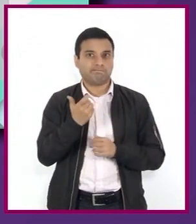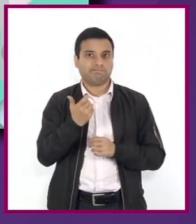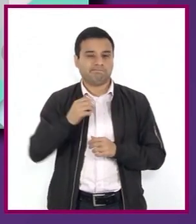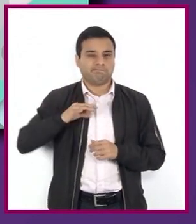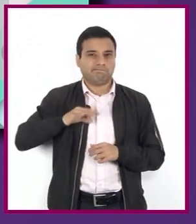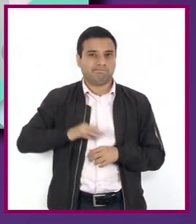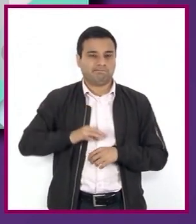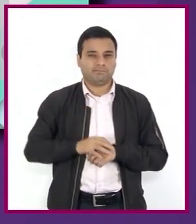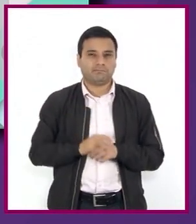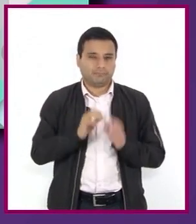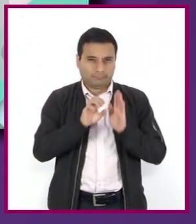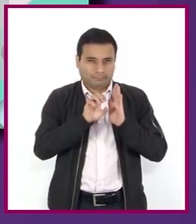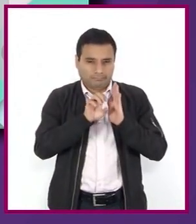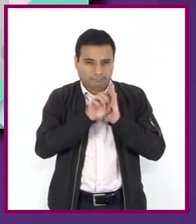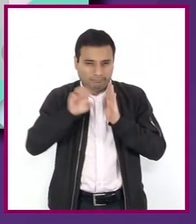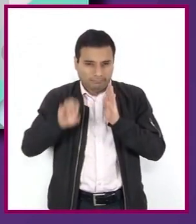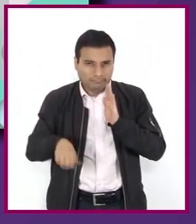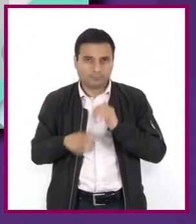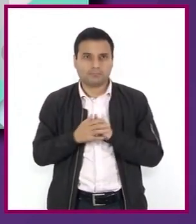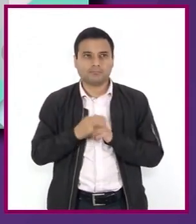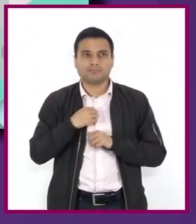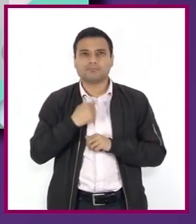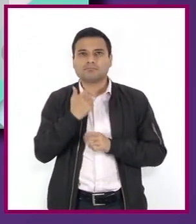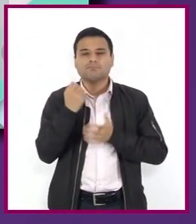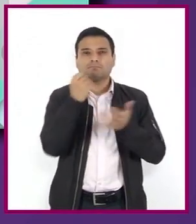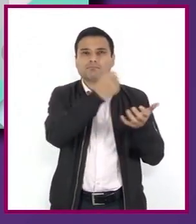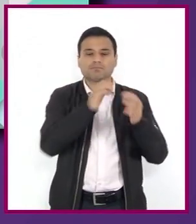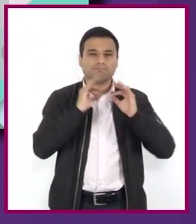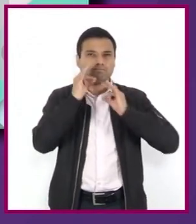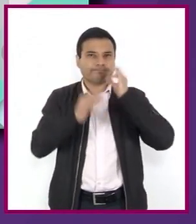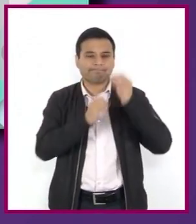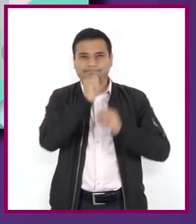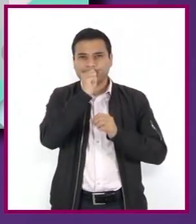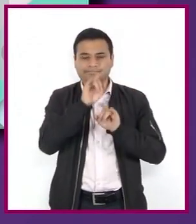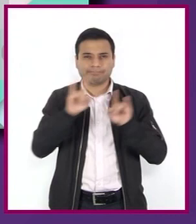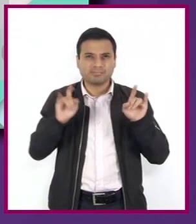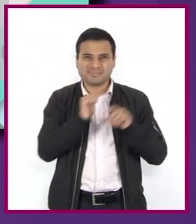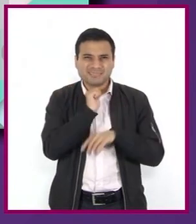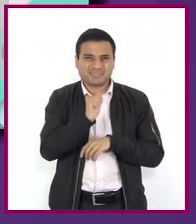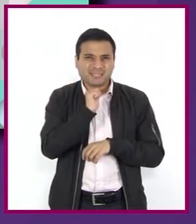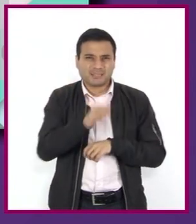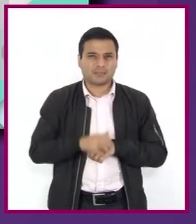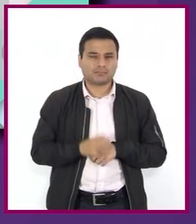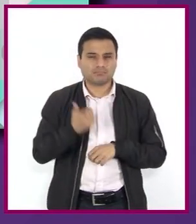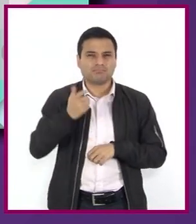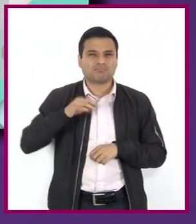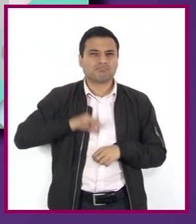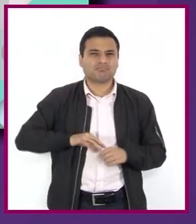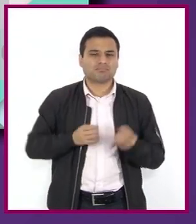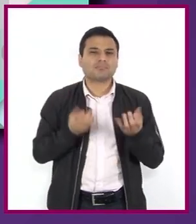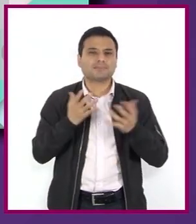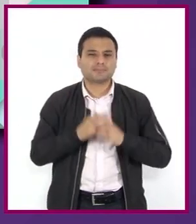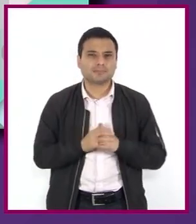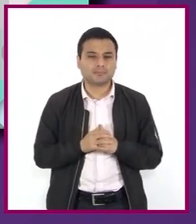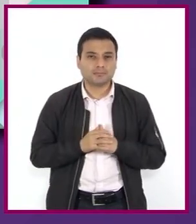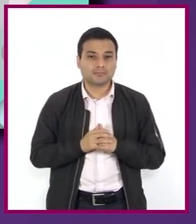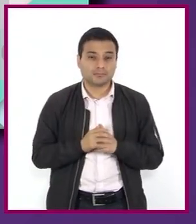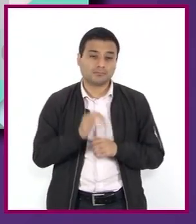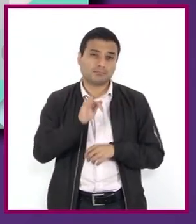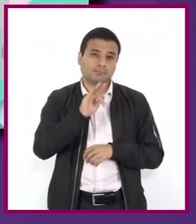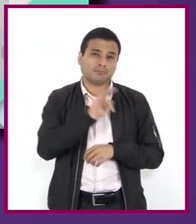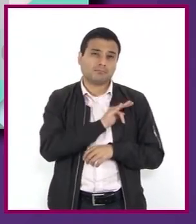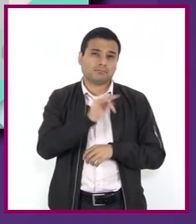es el beneficio si no se invierte en publicidad? Si no hace inversión alguna, mantendría